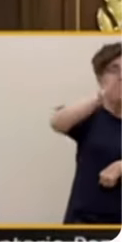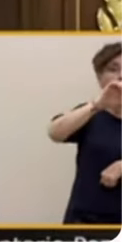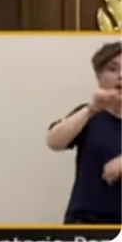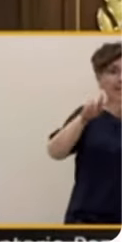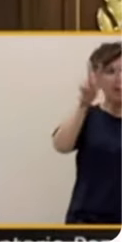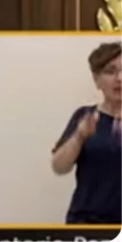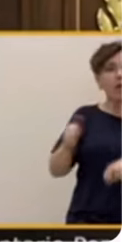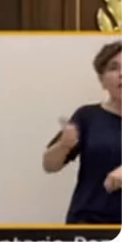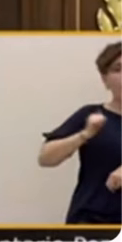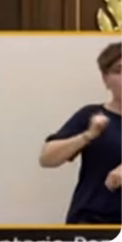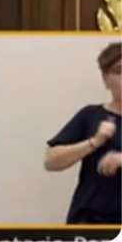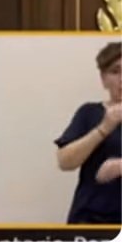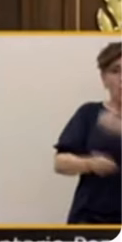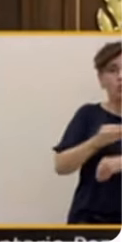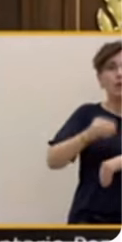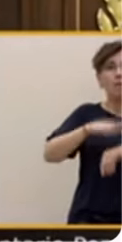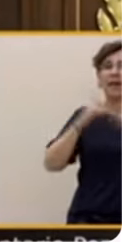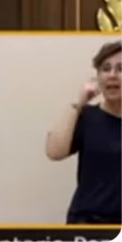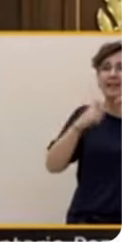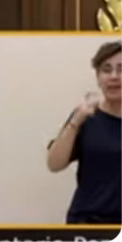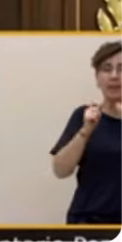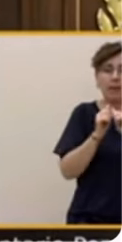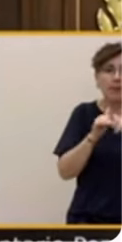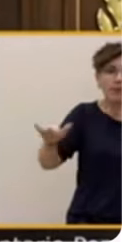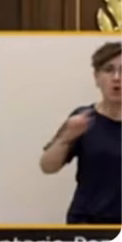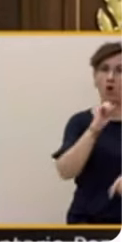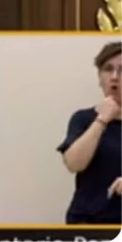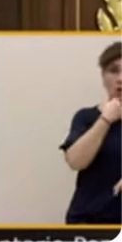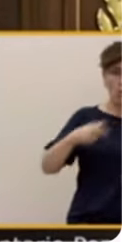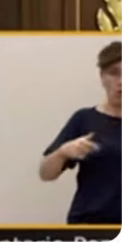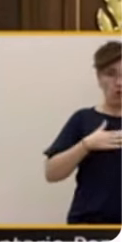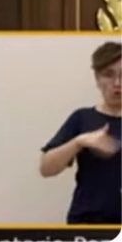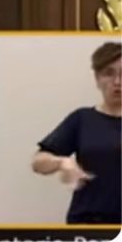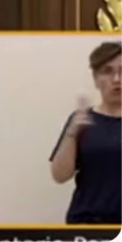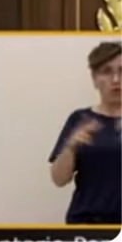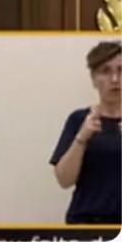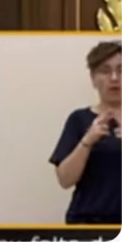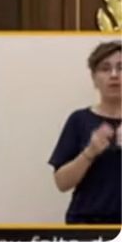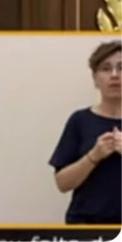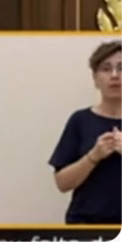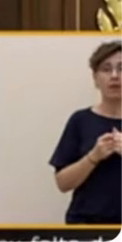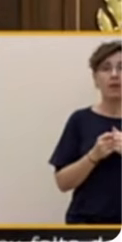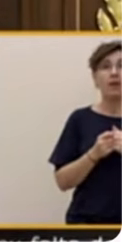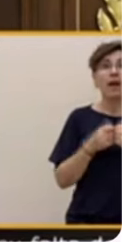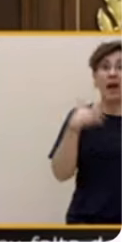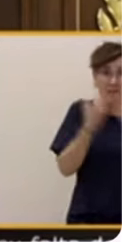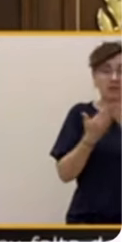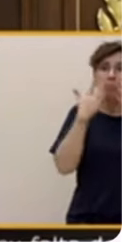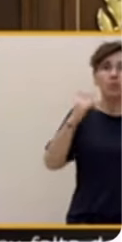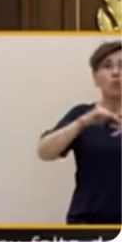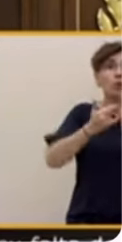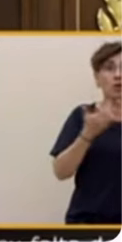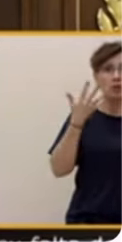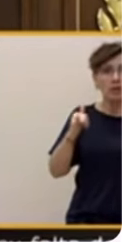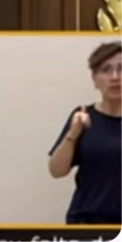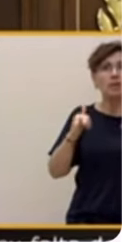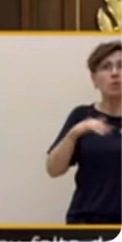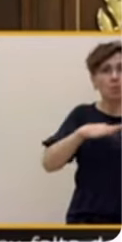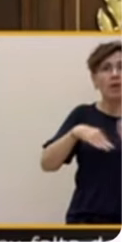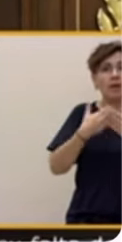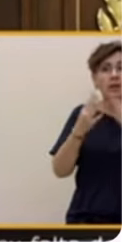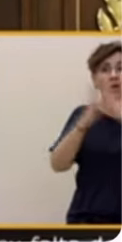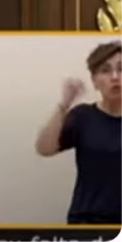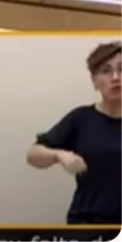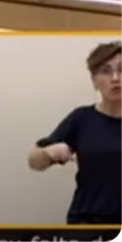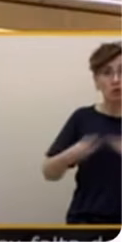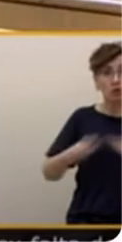y ocultar su falta de proyecto, incluso si ello implica destruir consensos sociales que nos han guiado durante la mayor etapa de paz y de prosperidad. De momento